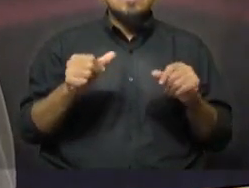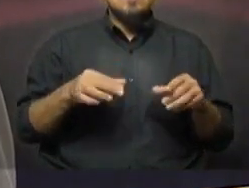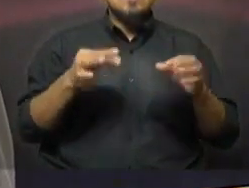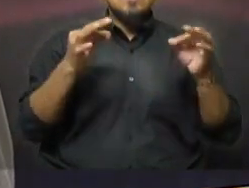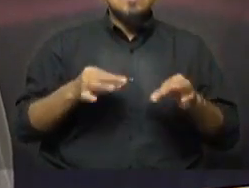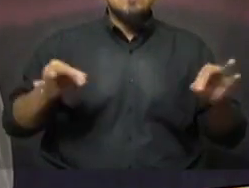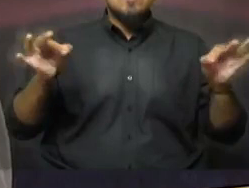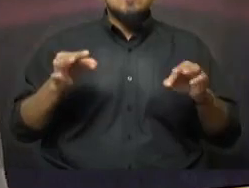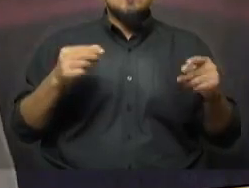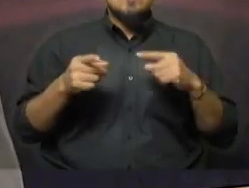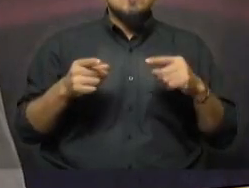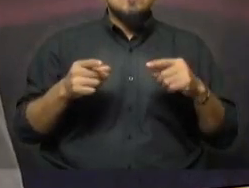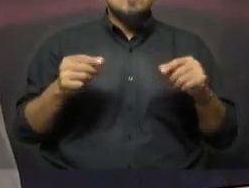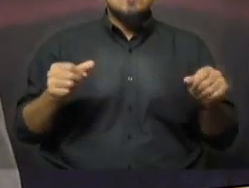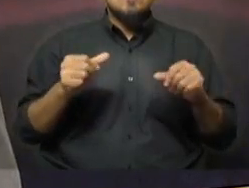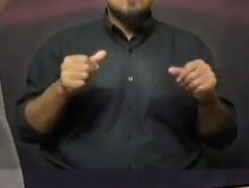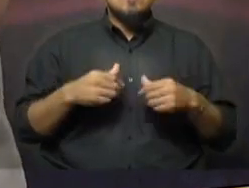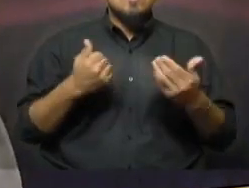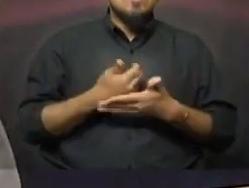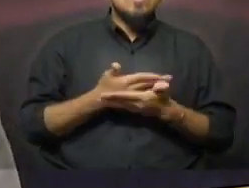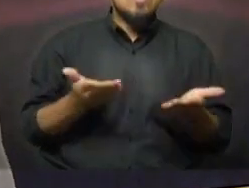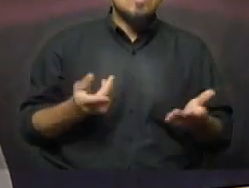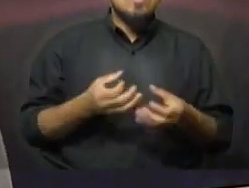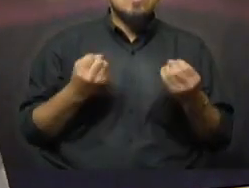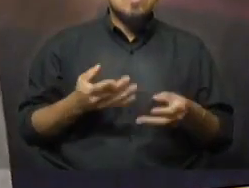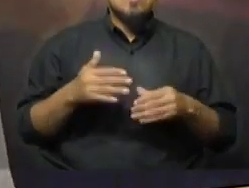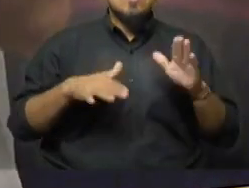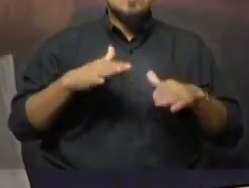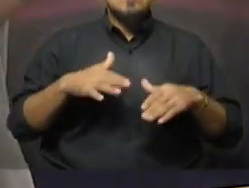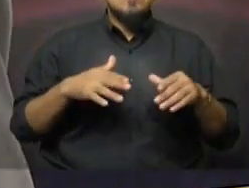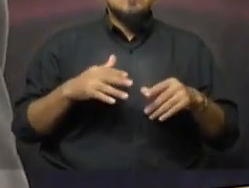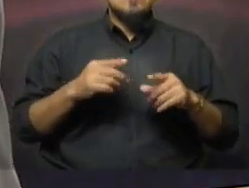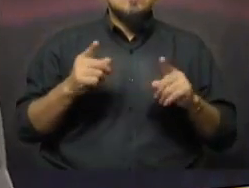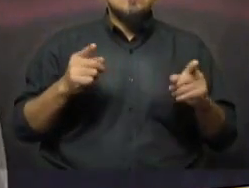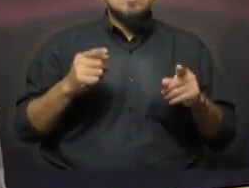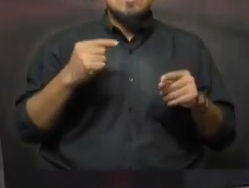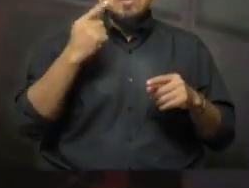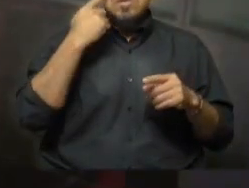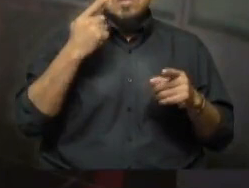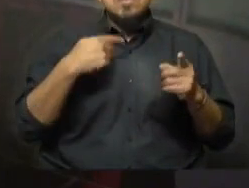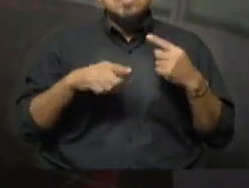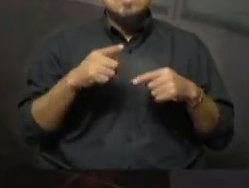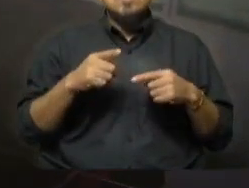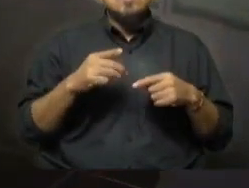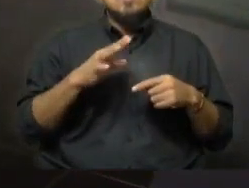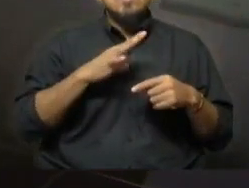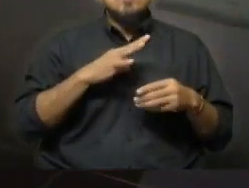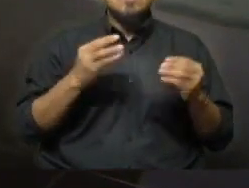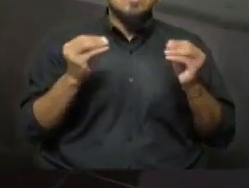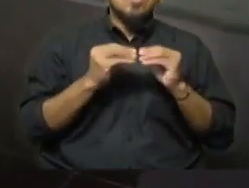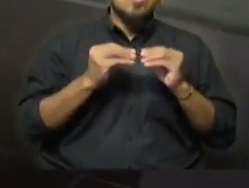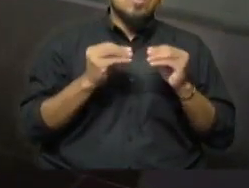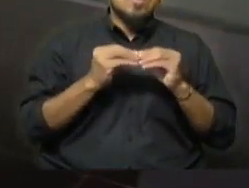quizás se hace más visible, porque claro, a veces no vemos lo que hay atrás. Sí, eso no, pero hay compañeras